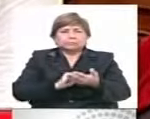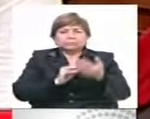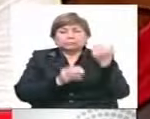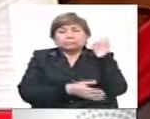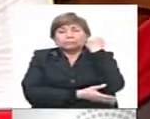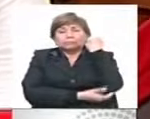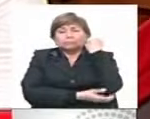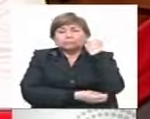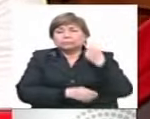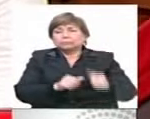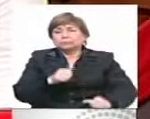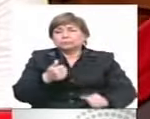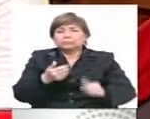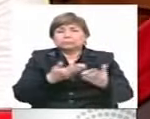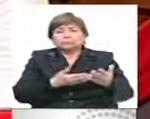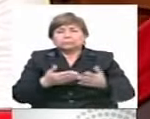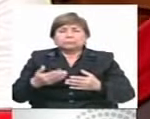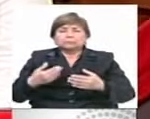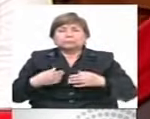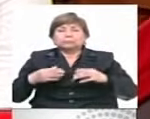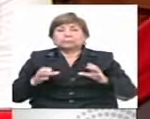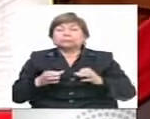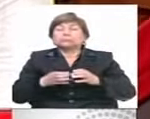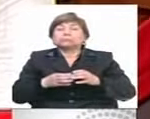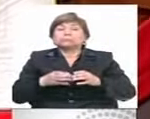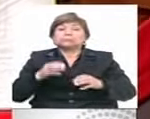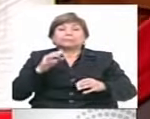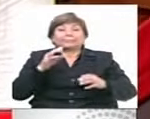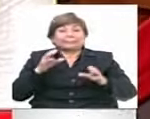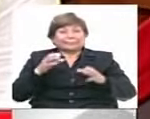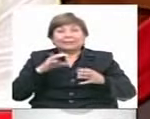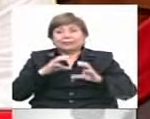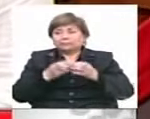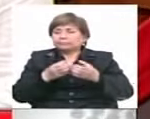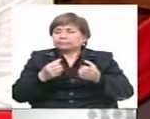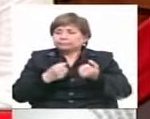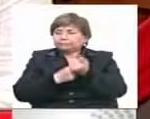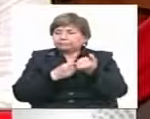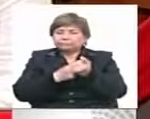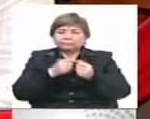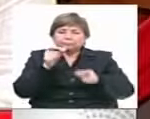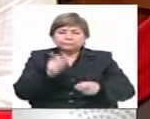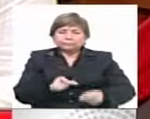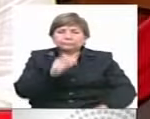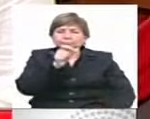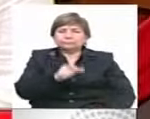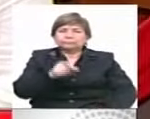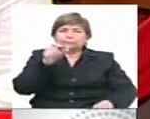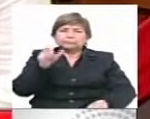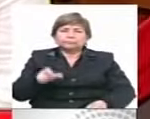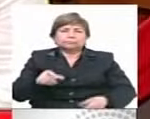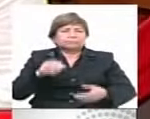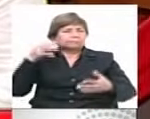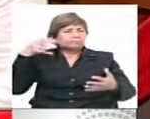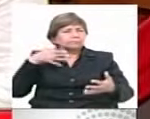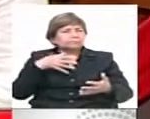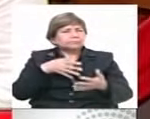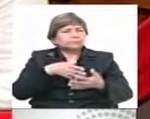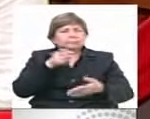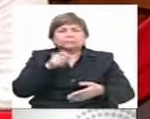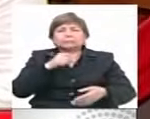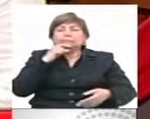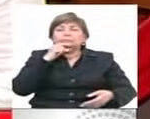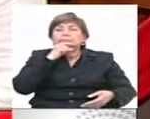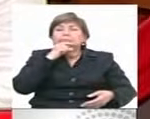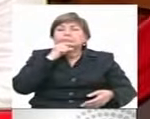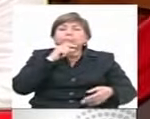Como en otras ocasiones, la bancada de Juntos por el Perú se pone del lado de la gente, de las poblaciones más vulnerables, de las